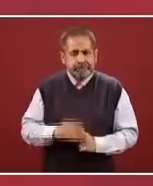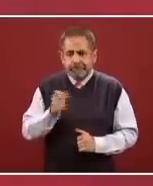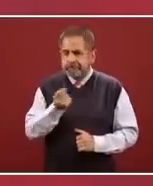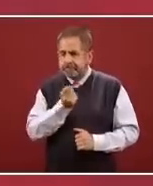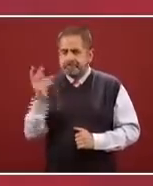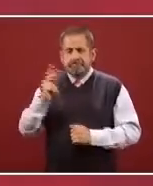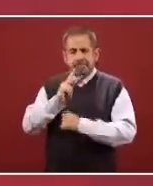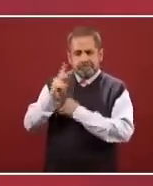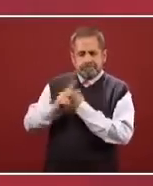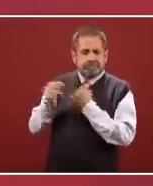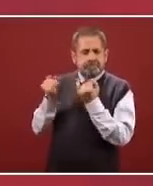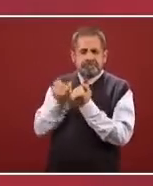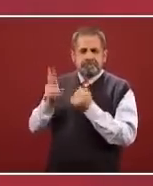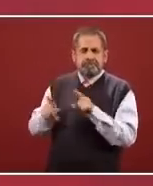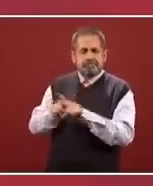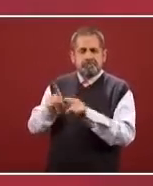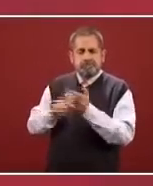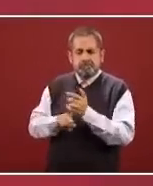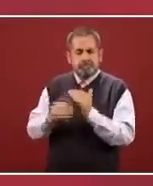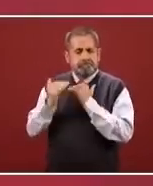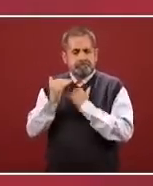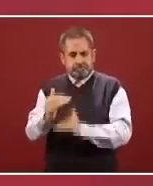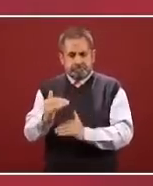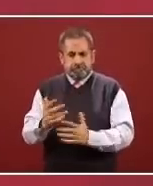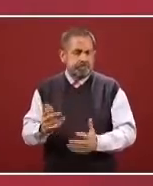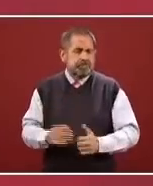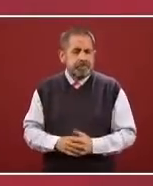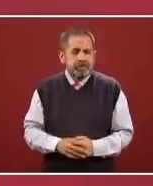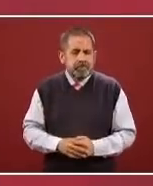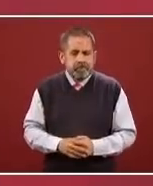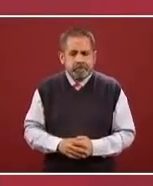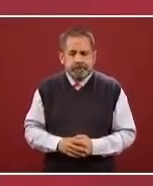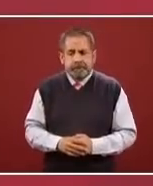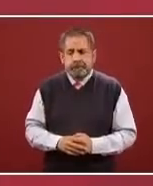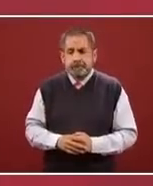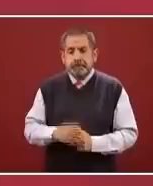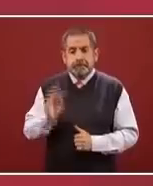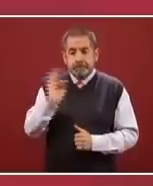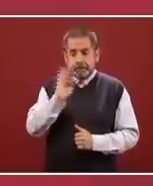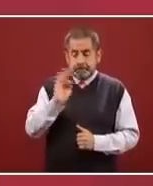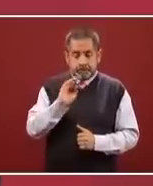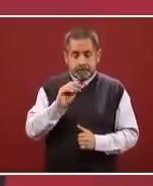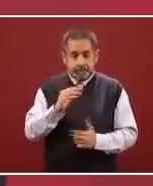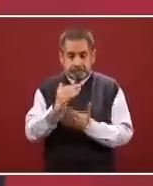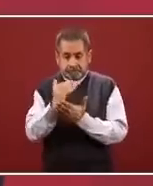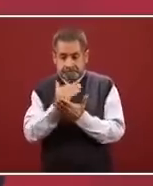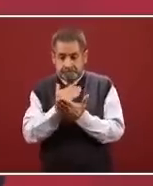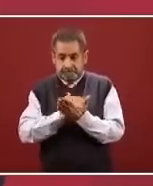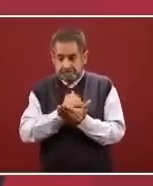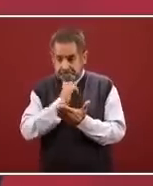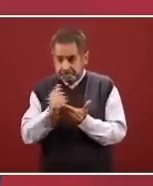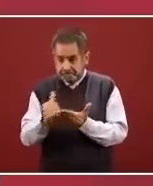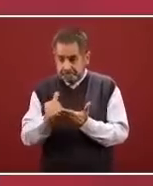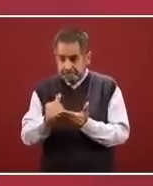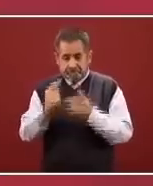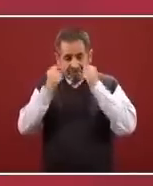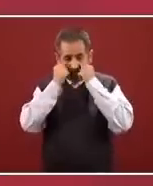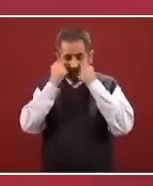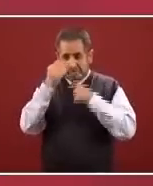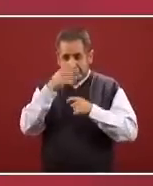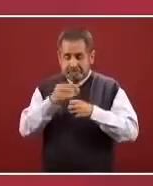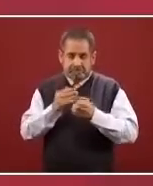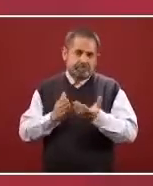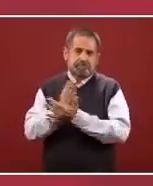los países o en casi todos los países son limitados, y que si no mitigamos, finalmente van a rebasar a cualquier